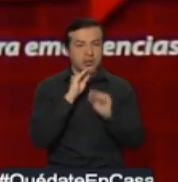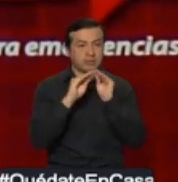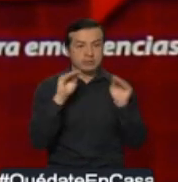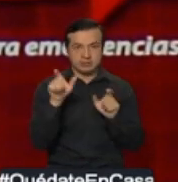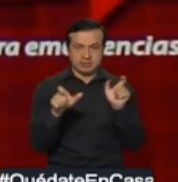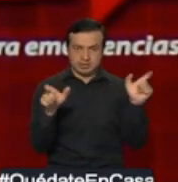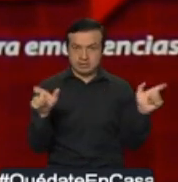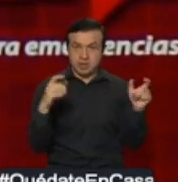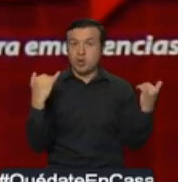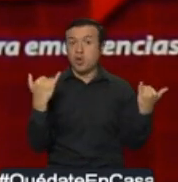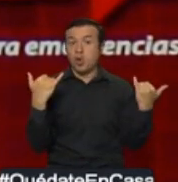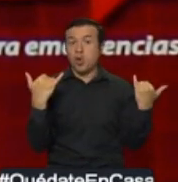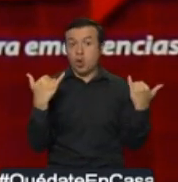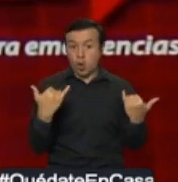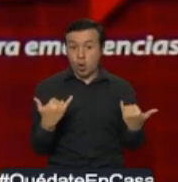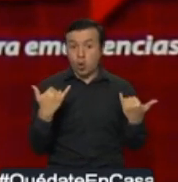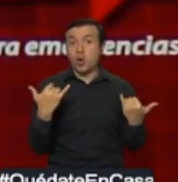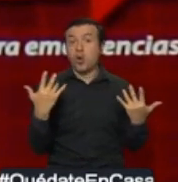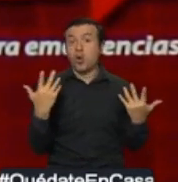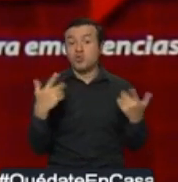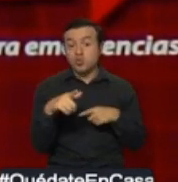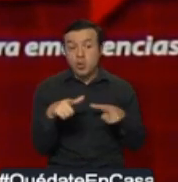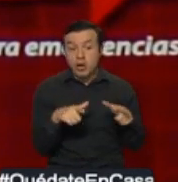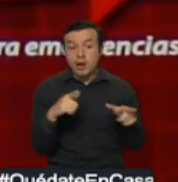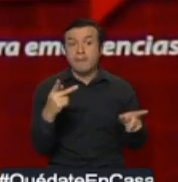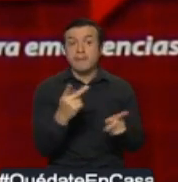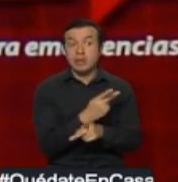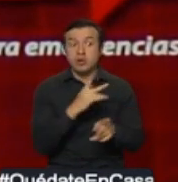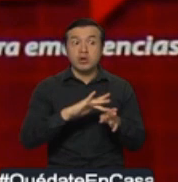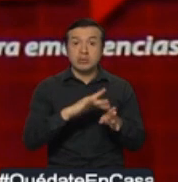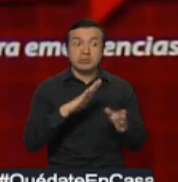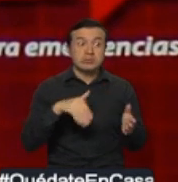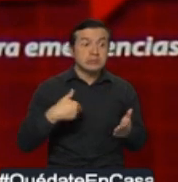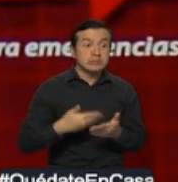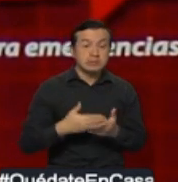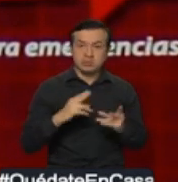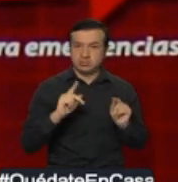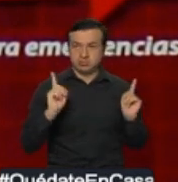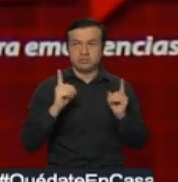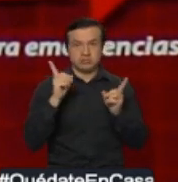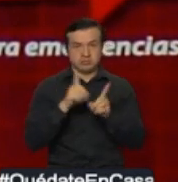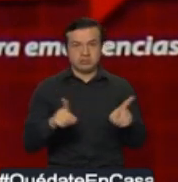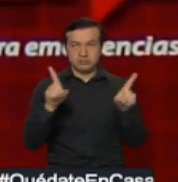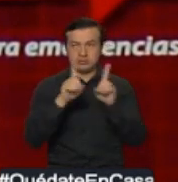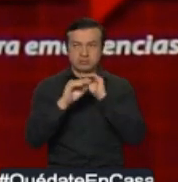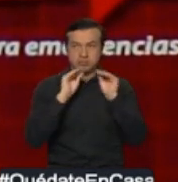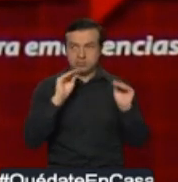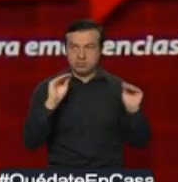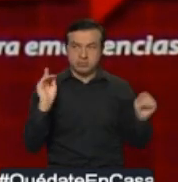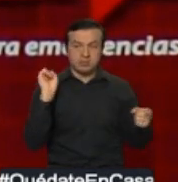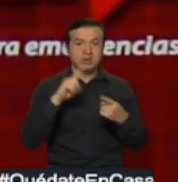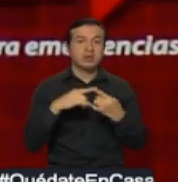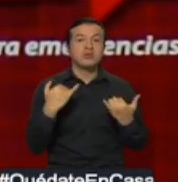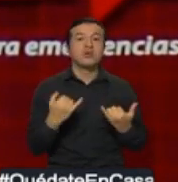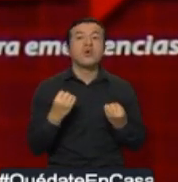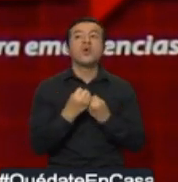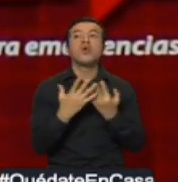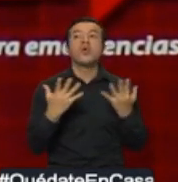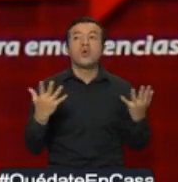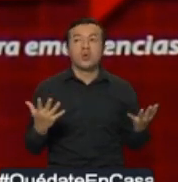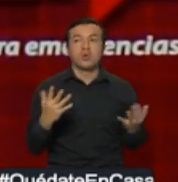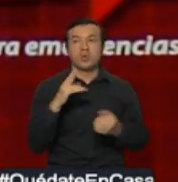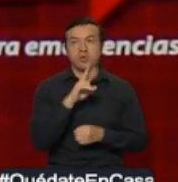de dificultades o que se convierten en lugares de riesgo. Paso con los números. Hasta la fecha se han